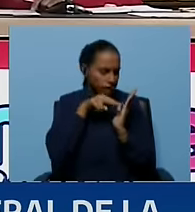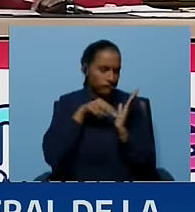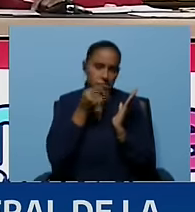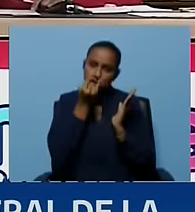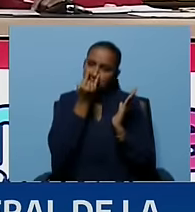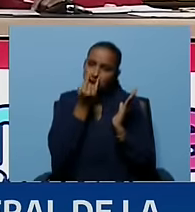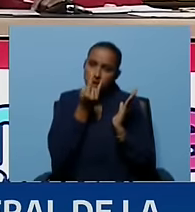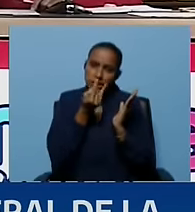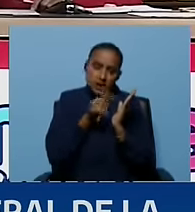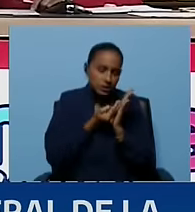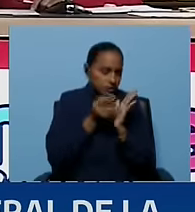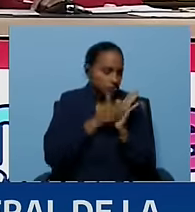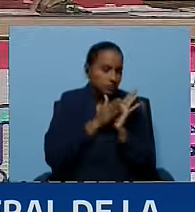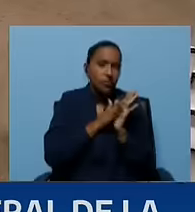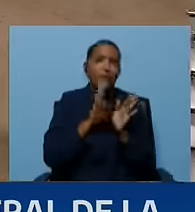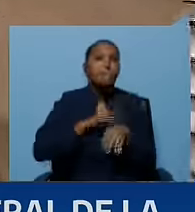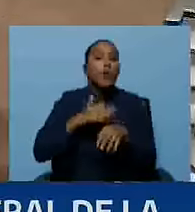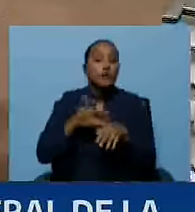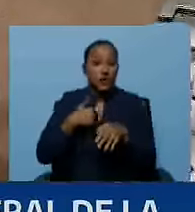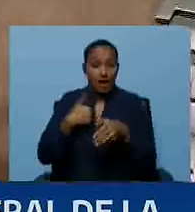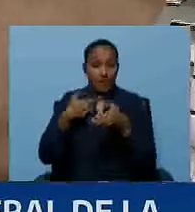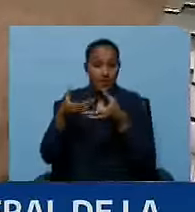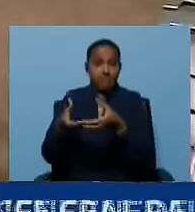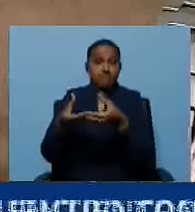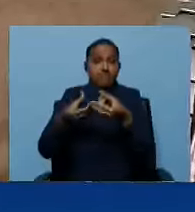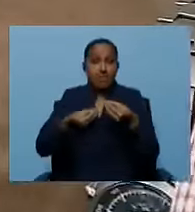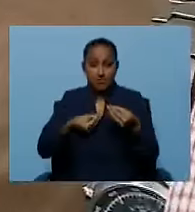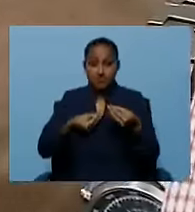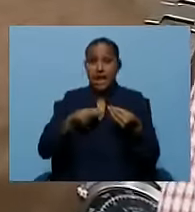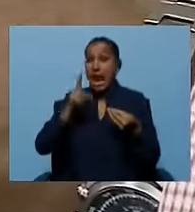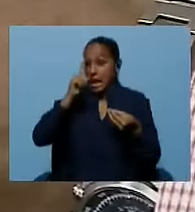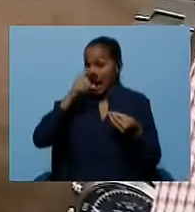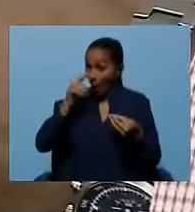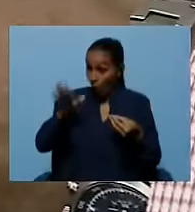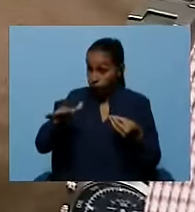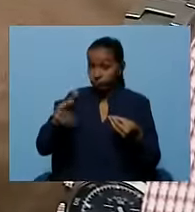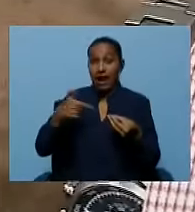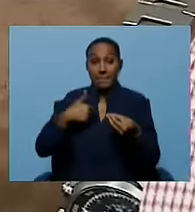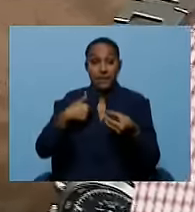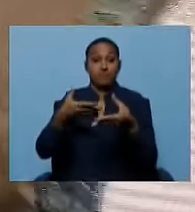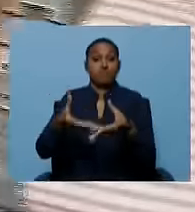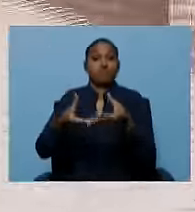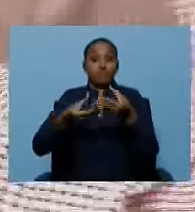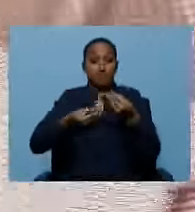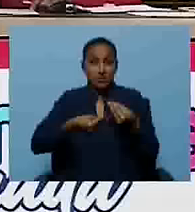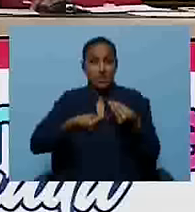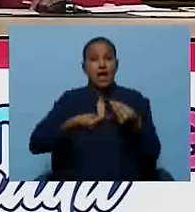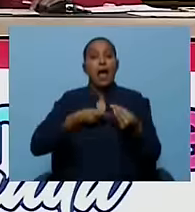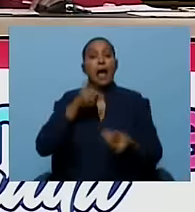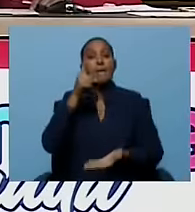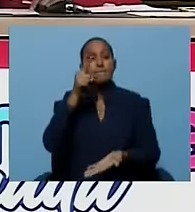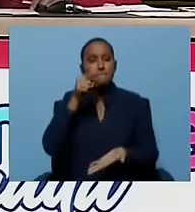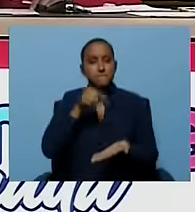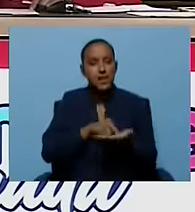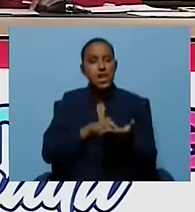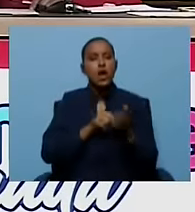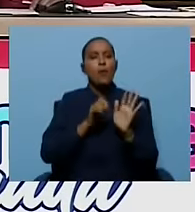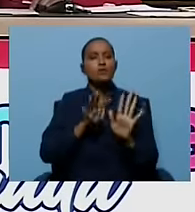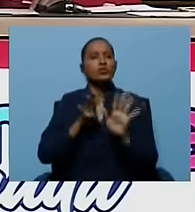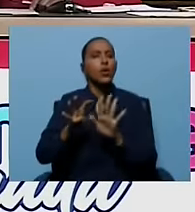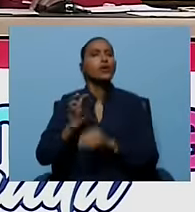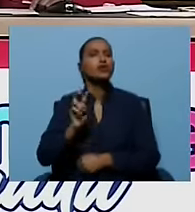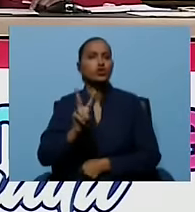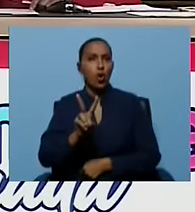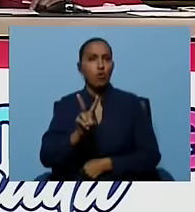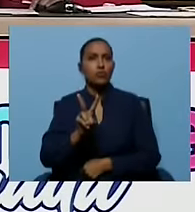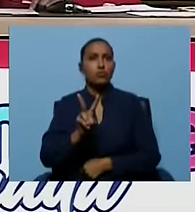porque cuando llegó a mis manos, Nahum, cuando llegó a mis manos, en 1992, un papel